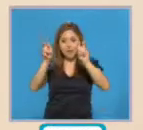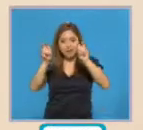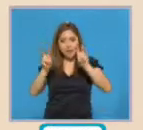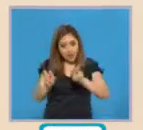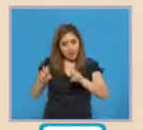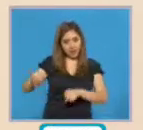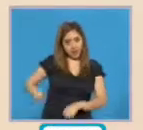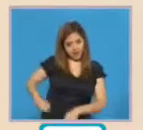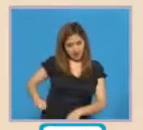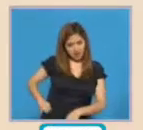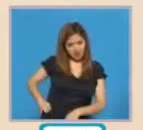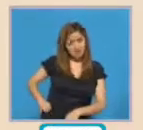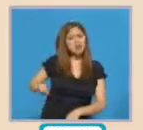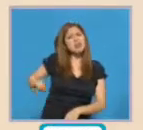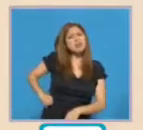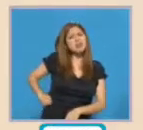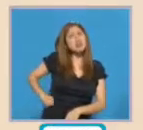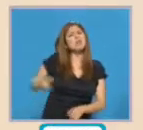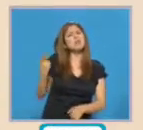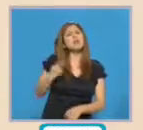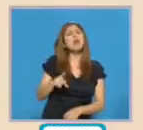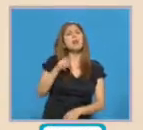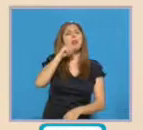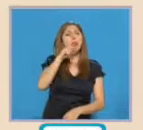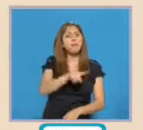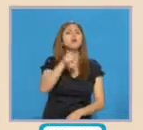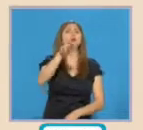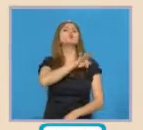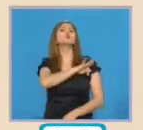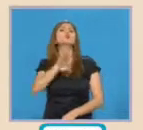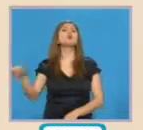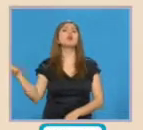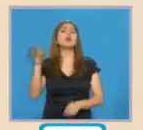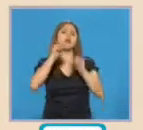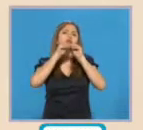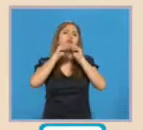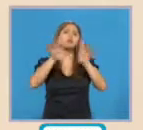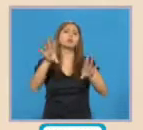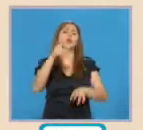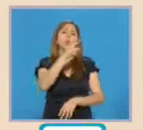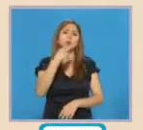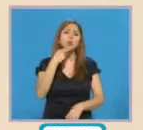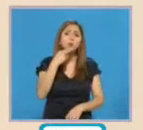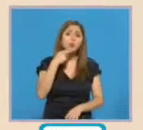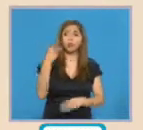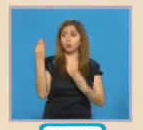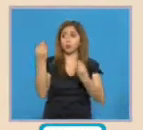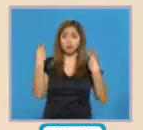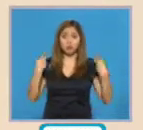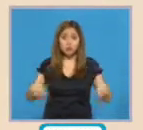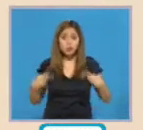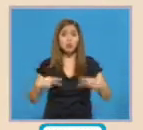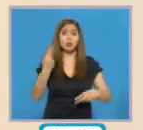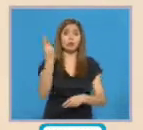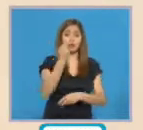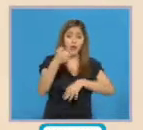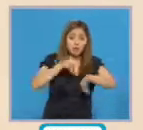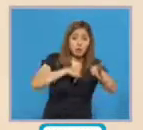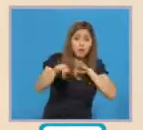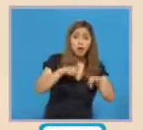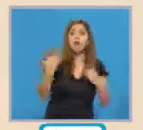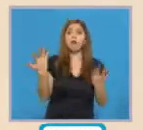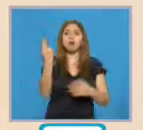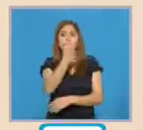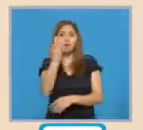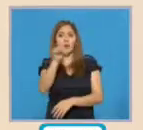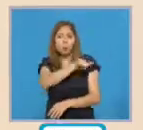que interesantes, útiles, ¿no? Porque pues todo el mundo andamos buscando chamba, andamos buscando qué hacer y qué mejor